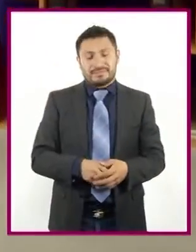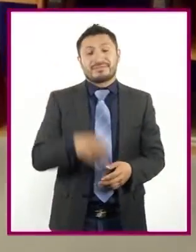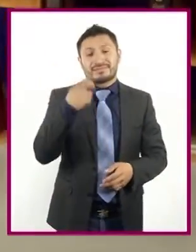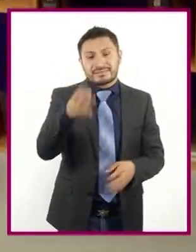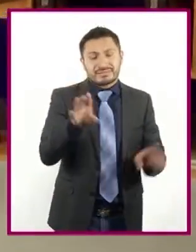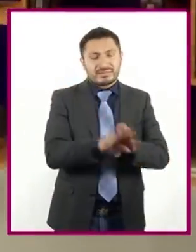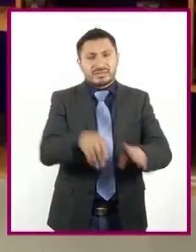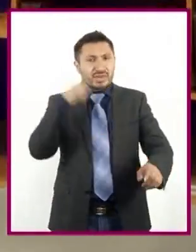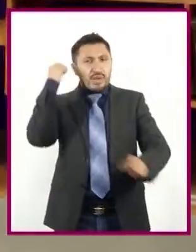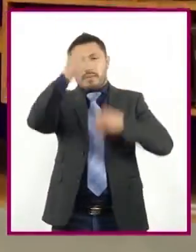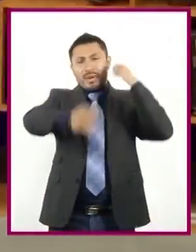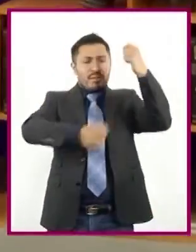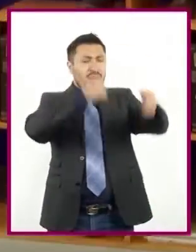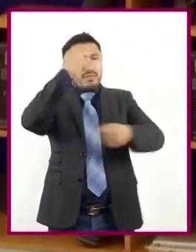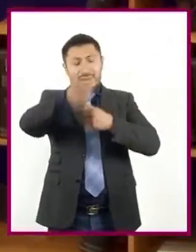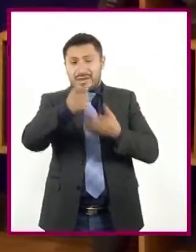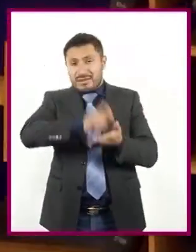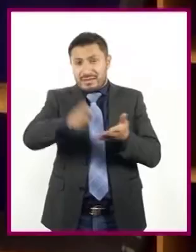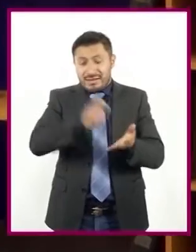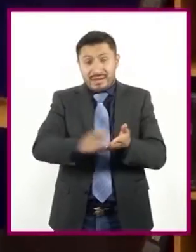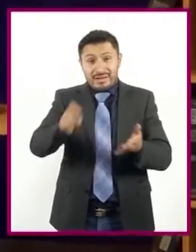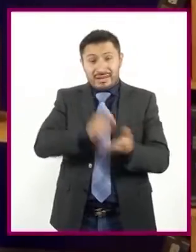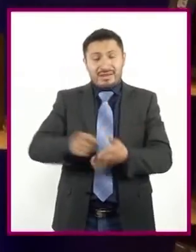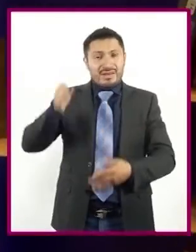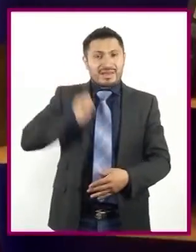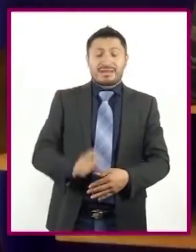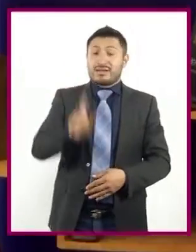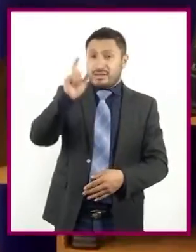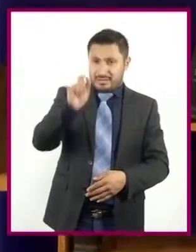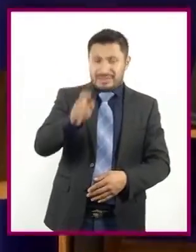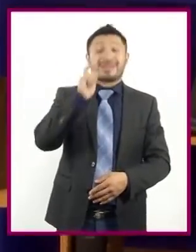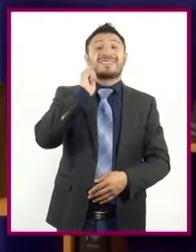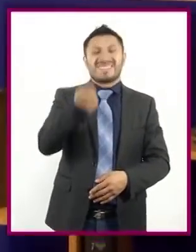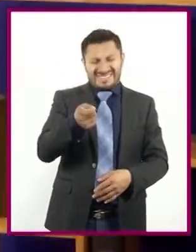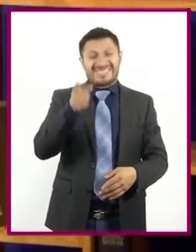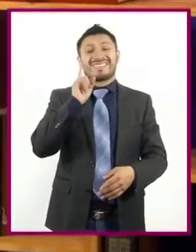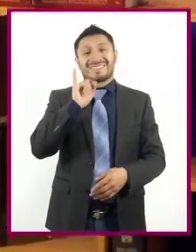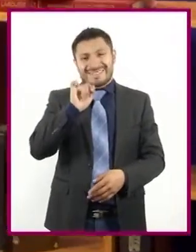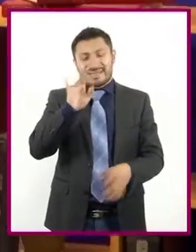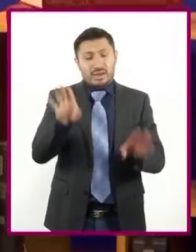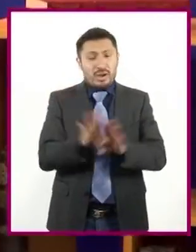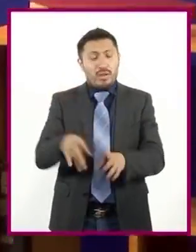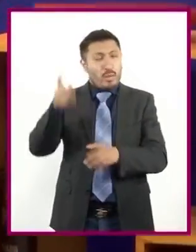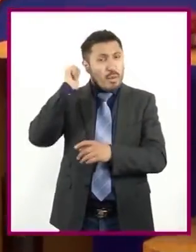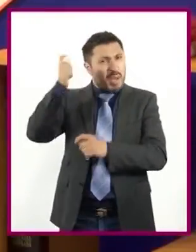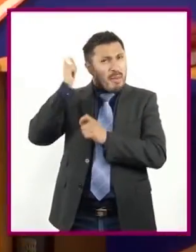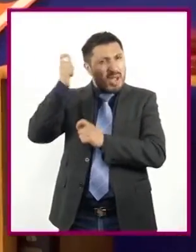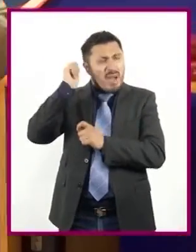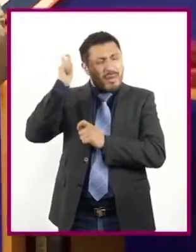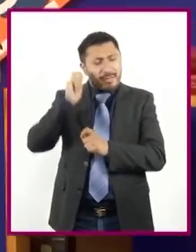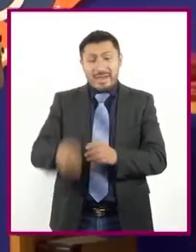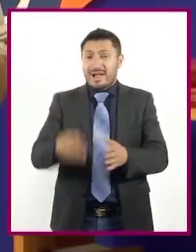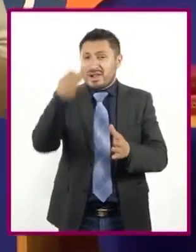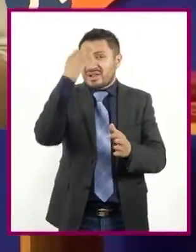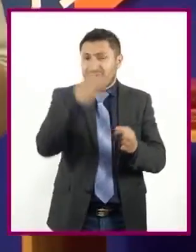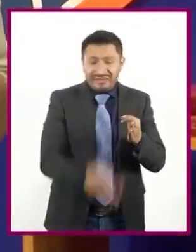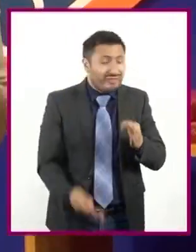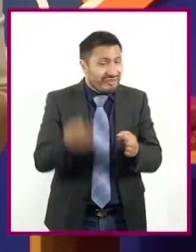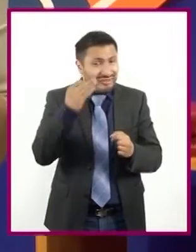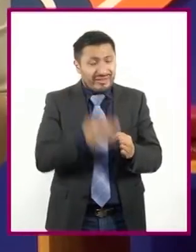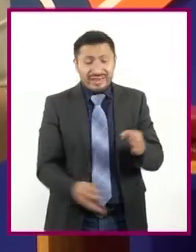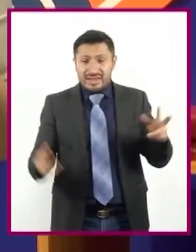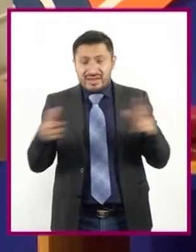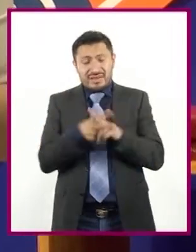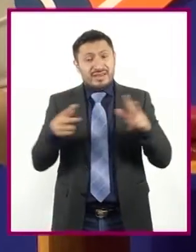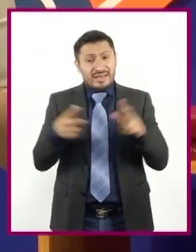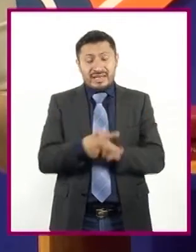documenta a principios del siglo XX y se refiere, por supuesto, al hecho de que la campana marca el final de un round y sirve para tener